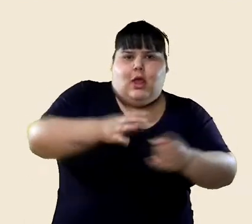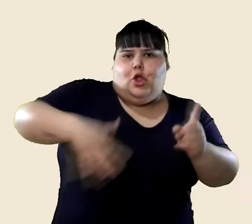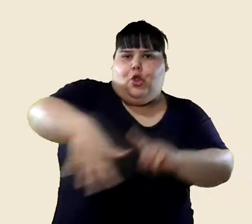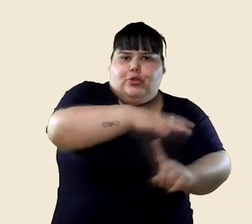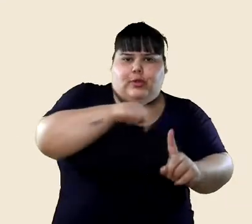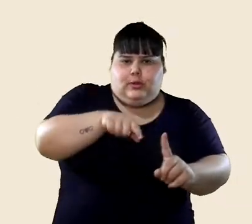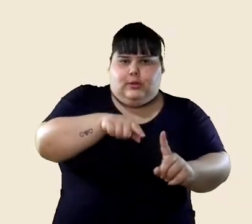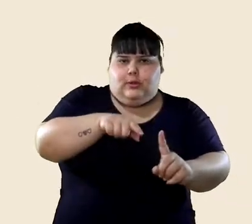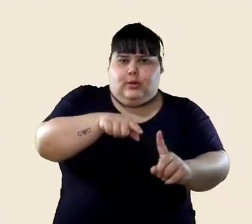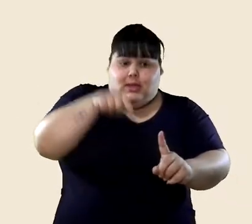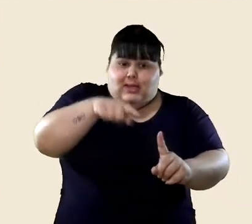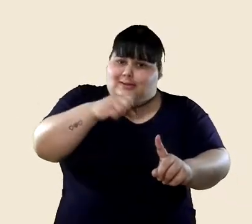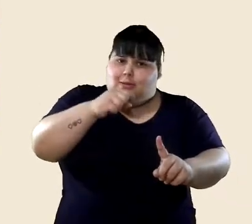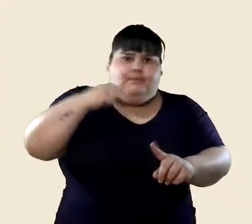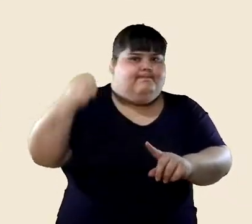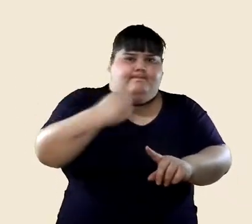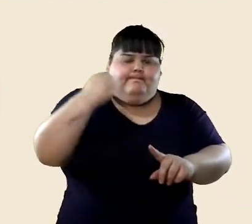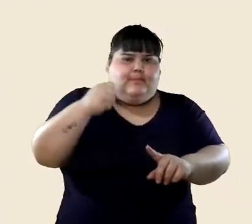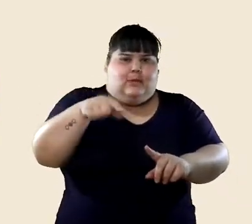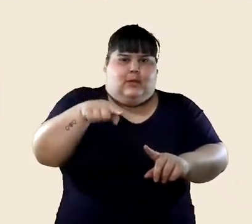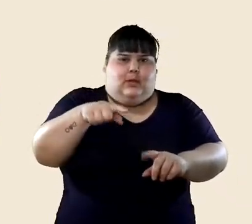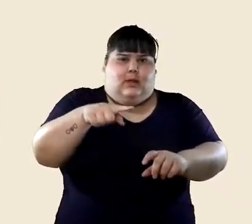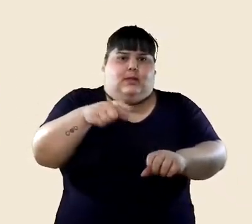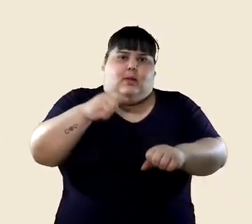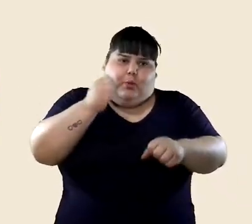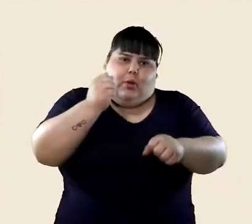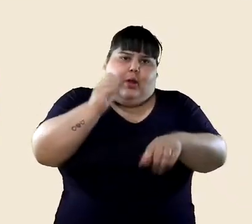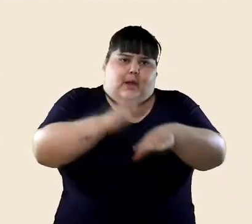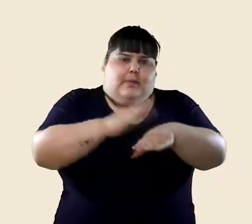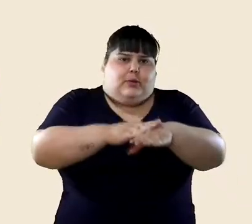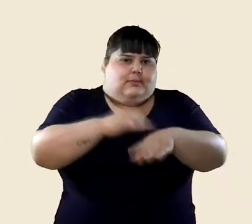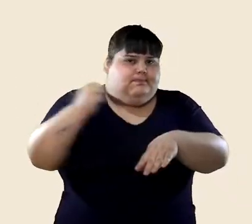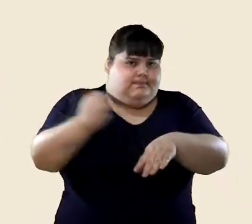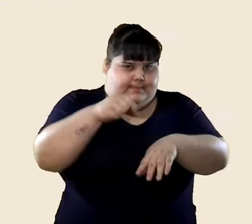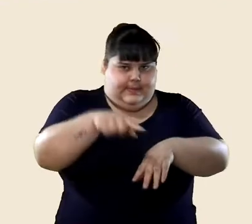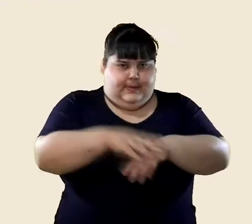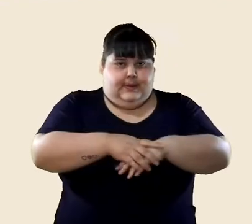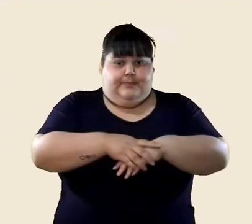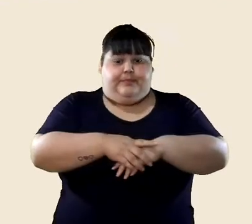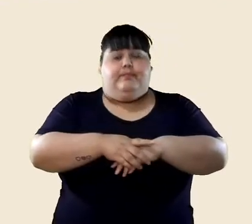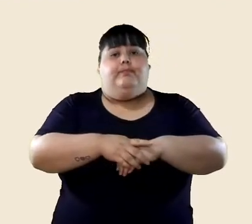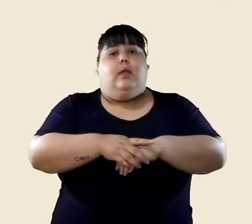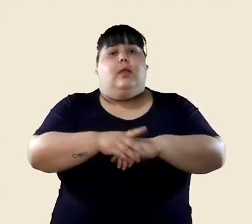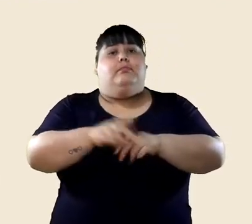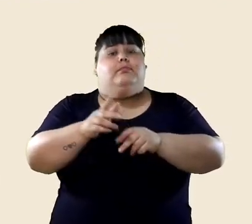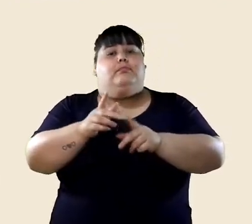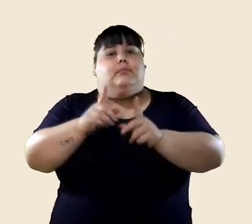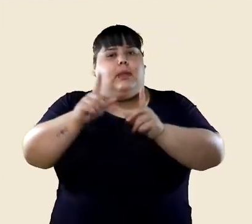es como la tarea principal que nos toca, y como yo diría también como adultos